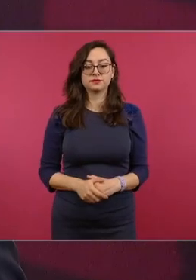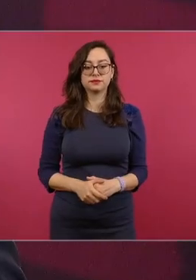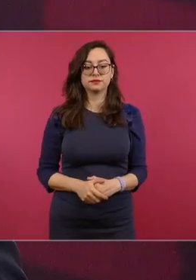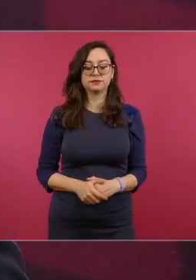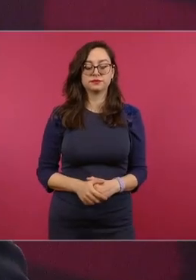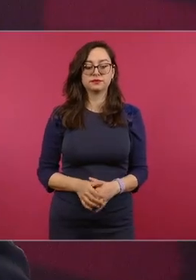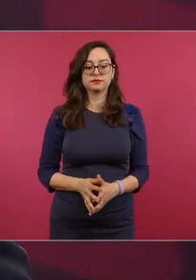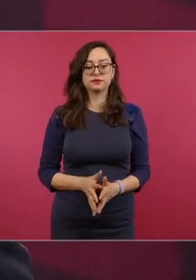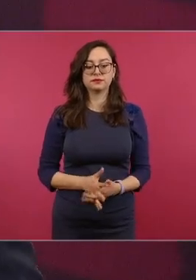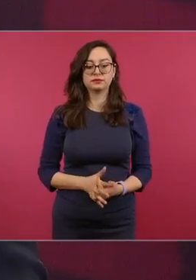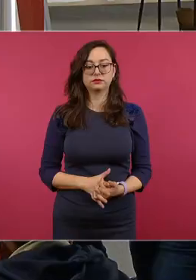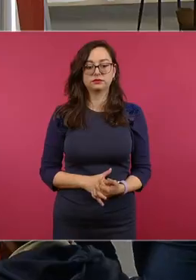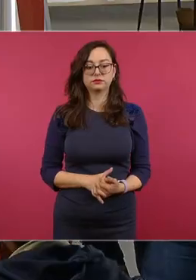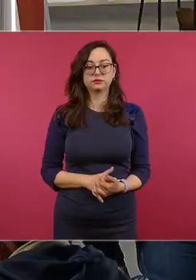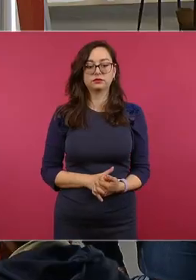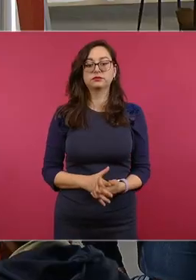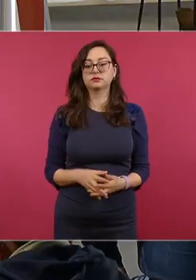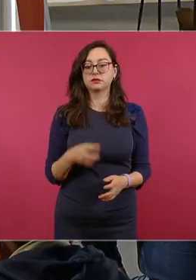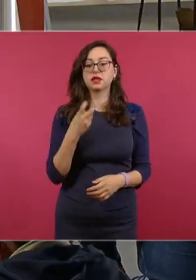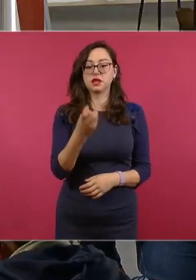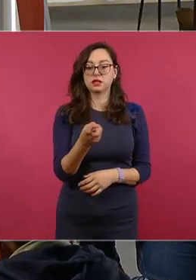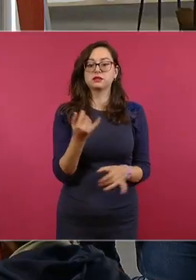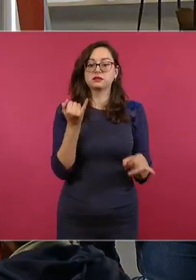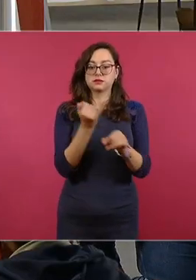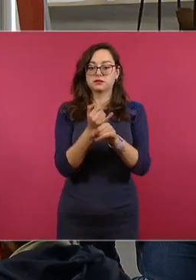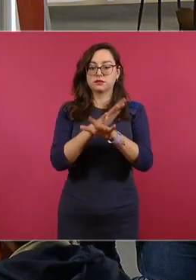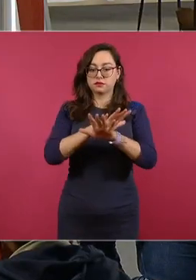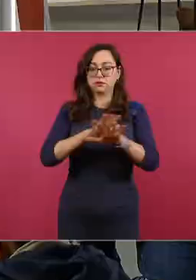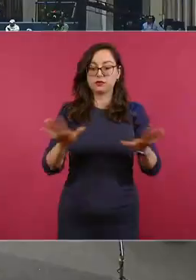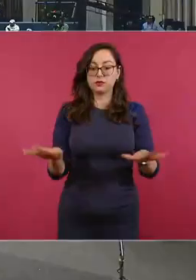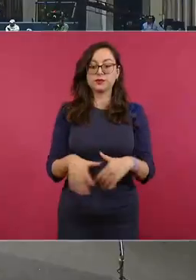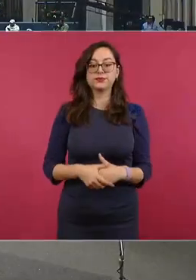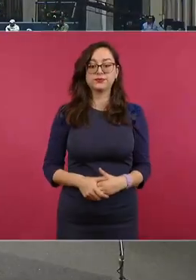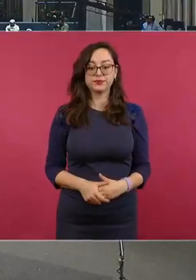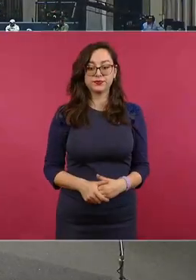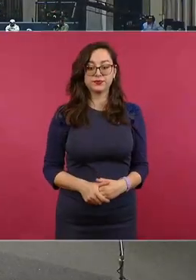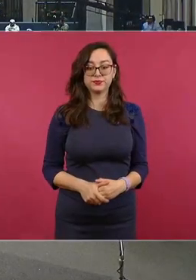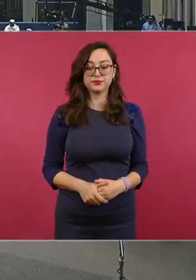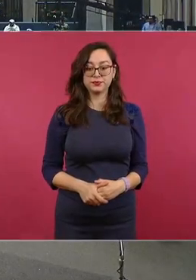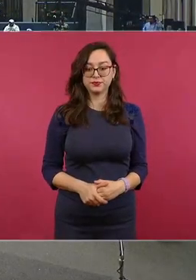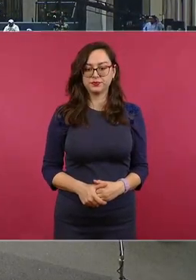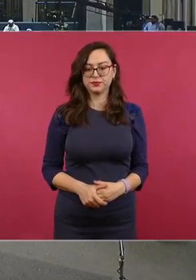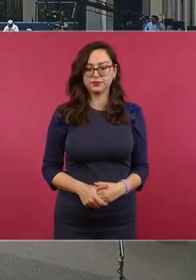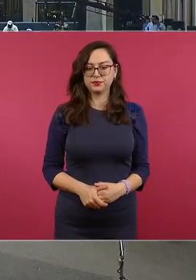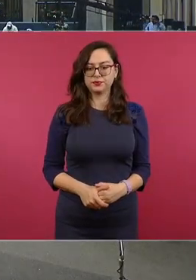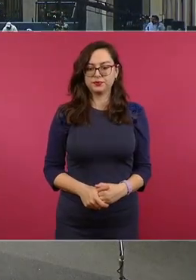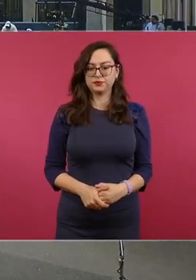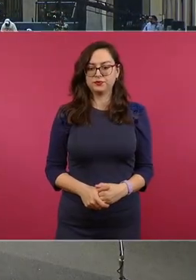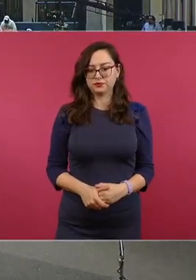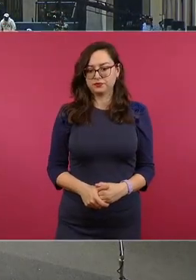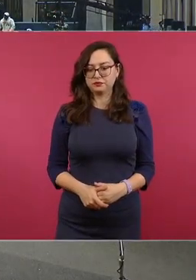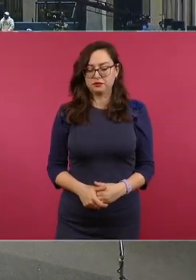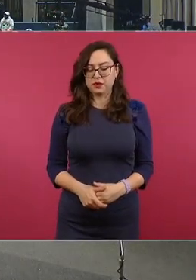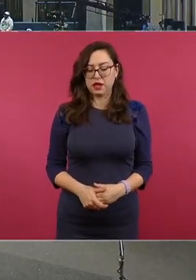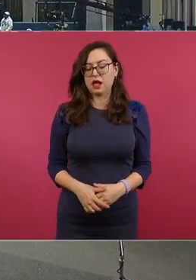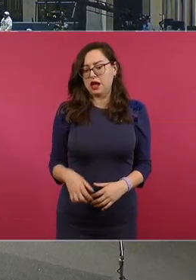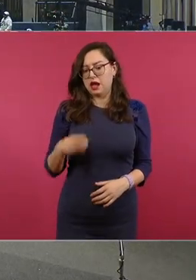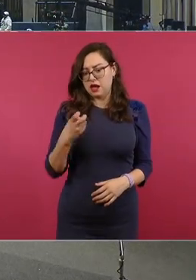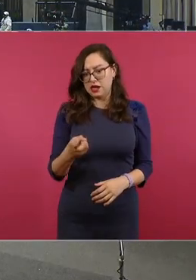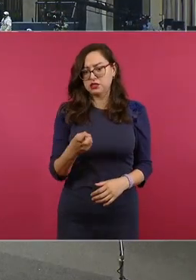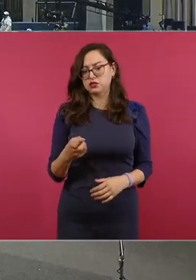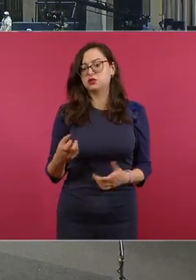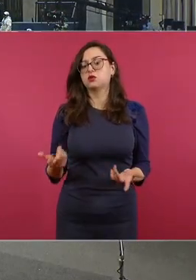100. Ese es el informe general, presidente. Es un poco para el caso